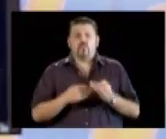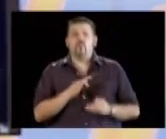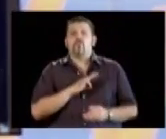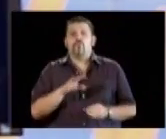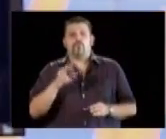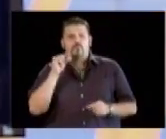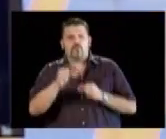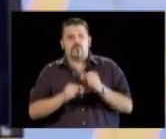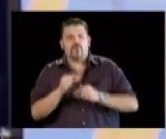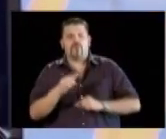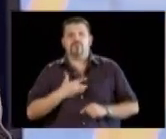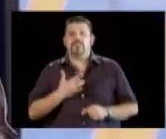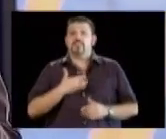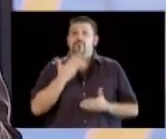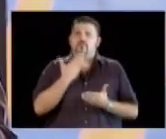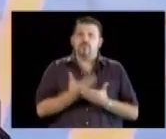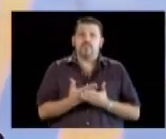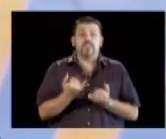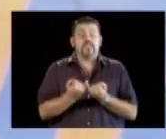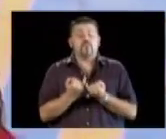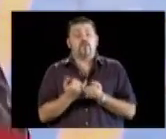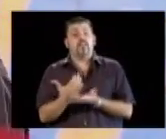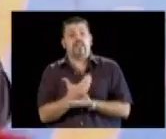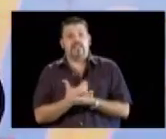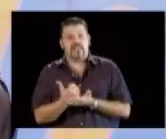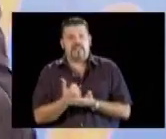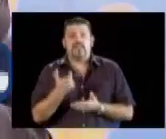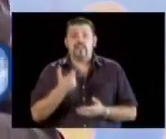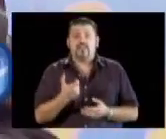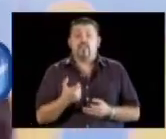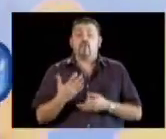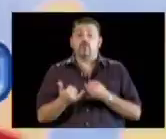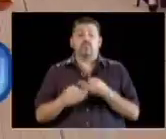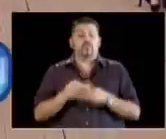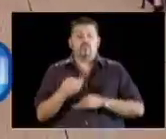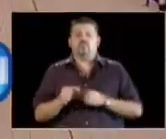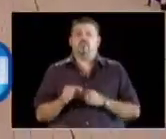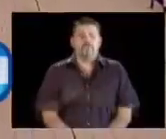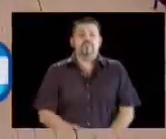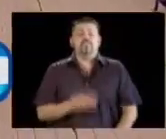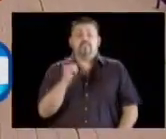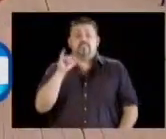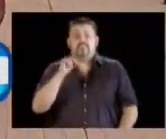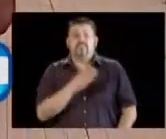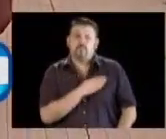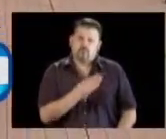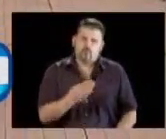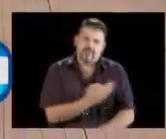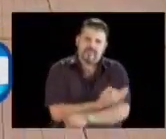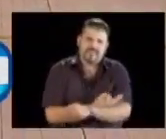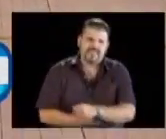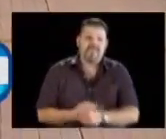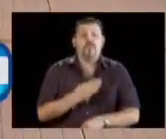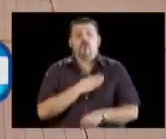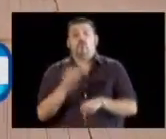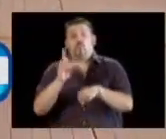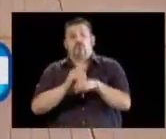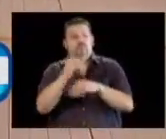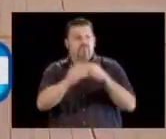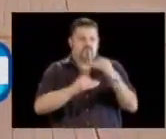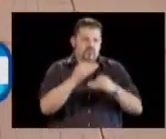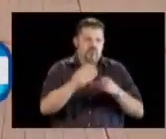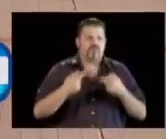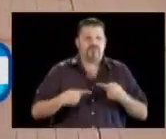mejor y tener más dinero. Por lo importante principal de la salud, es que empecemos por el micrófono uno. Sí, muy buenas tardes, buenos días a todos en